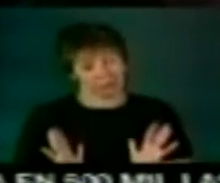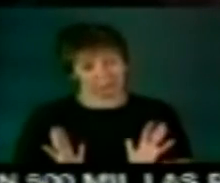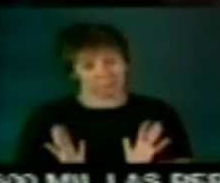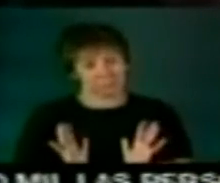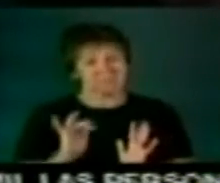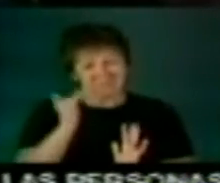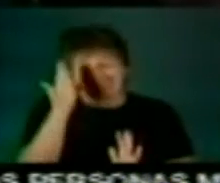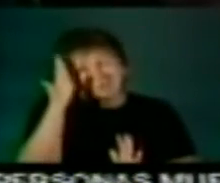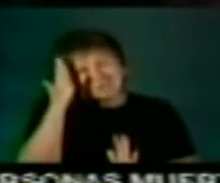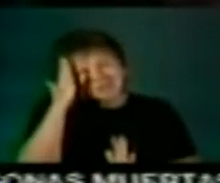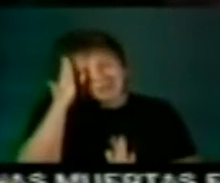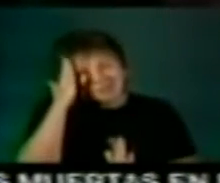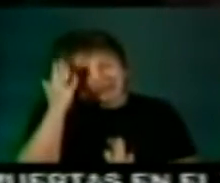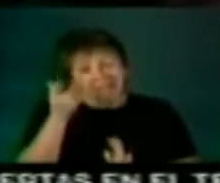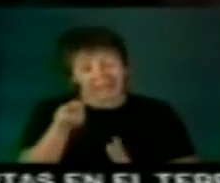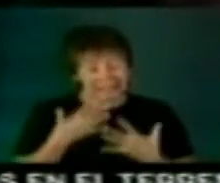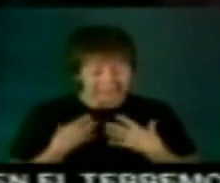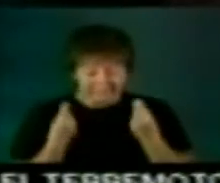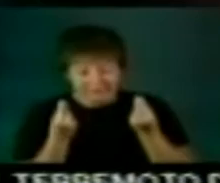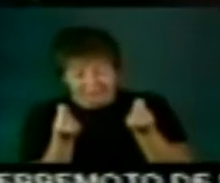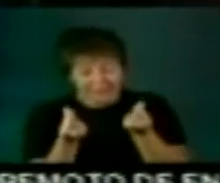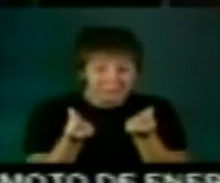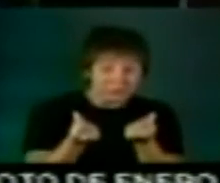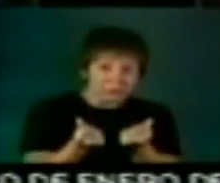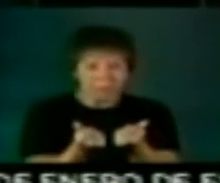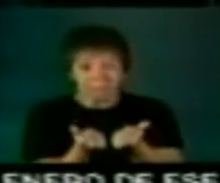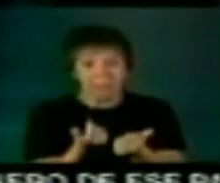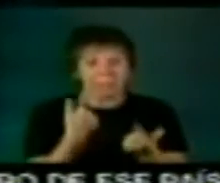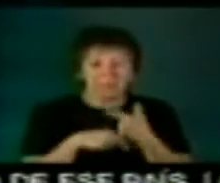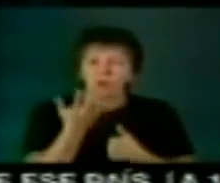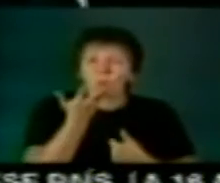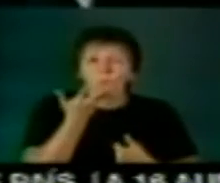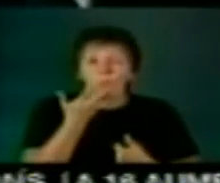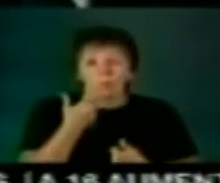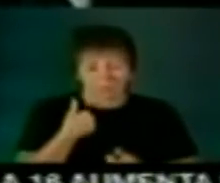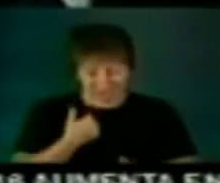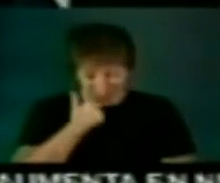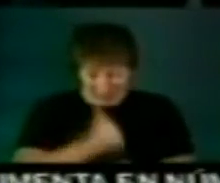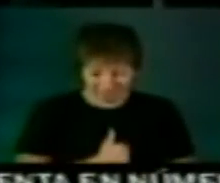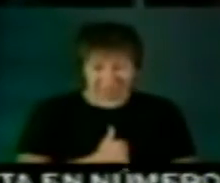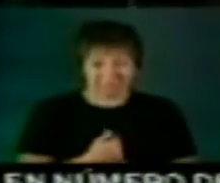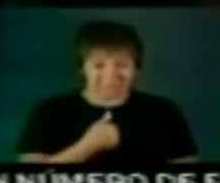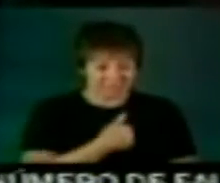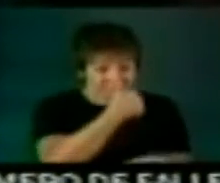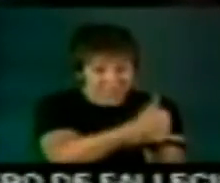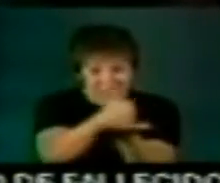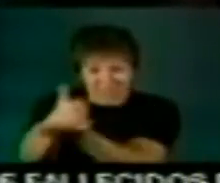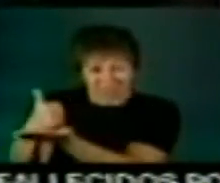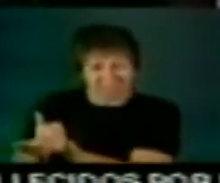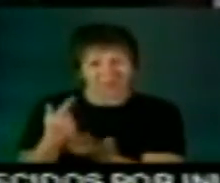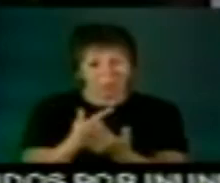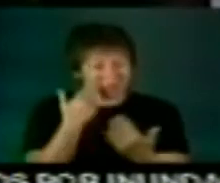Ya sabíamos del afecto, pero nos gusta más sentirlo en la presencia física de todos ustedes, sentirlo cara a